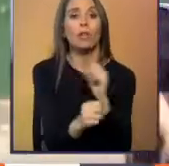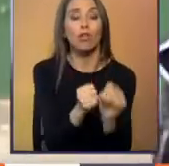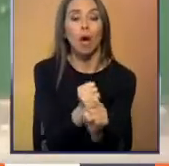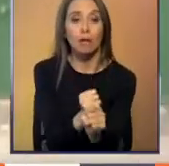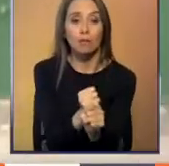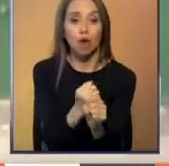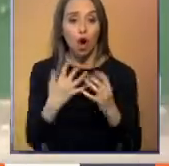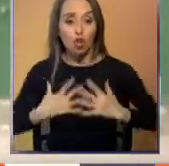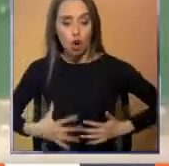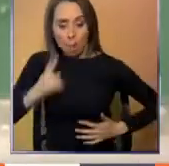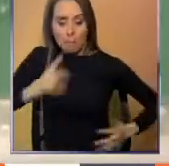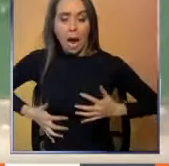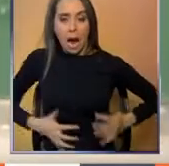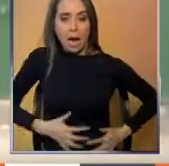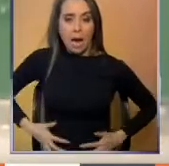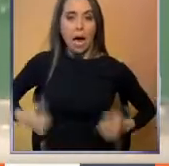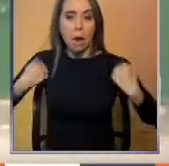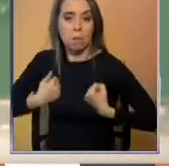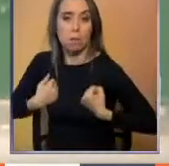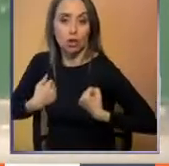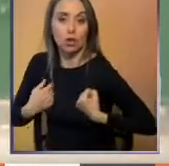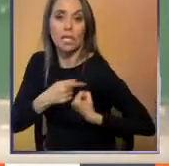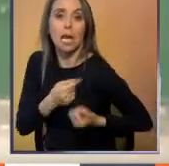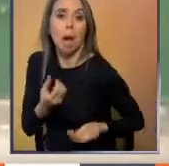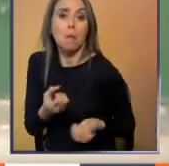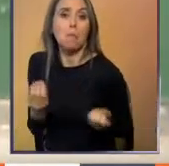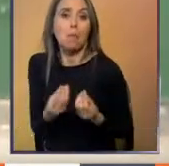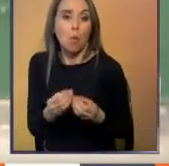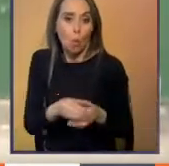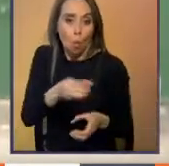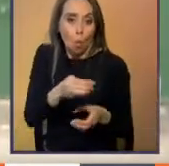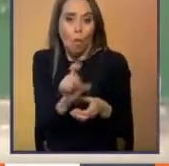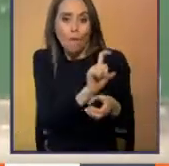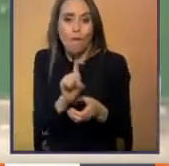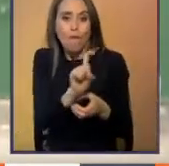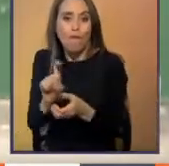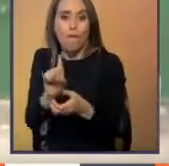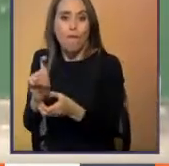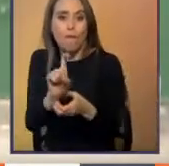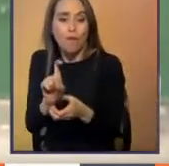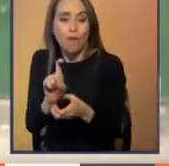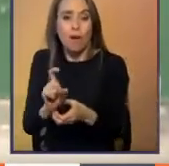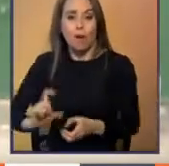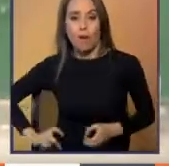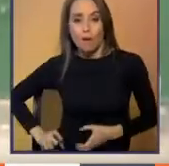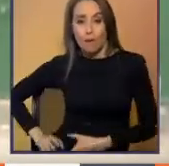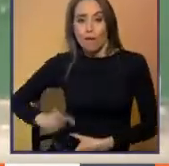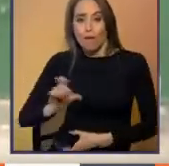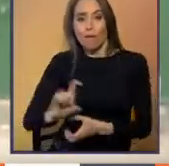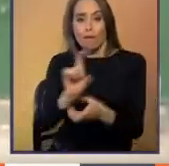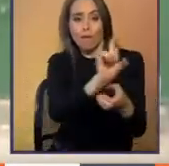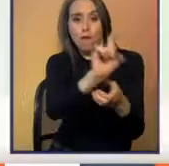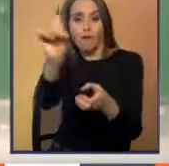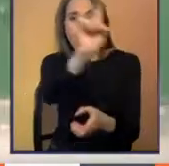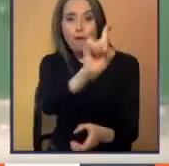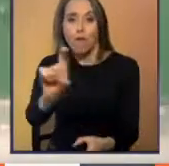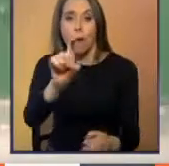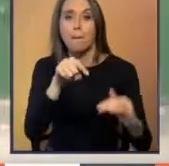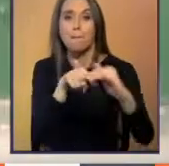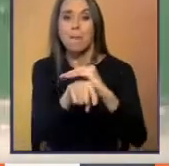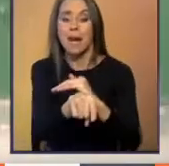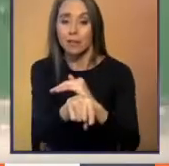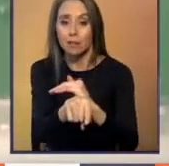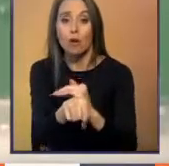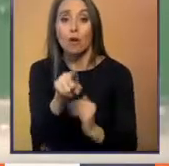de su vestimenta y su mochila portaba una gran cantidad de latas de pintura tipo spray para poder hacer los rayados en el metro.